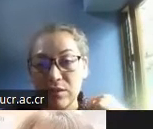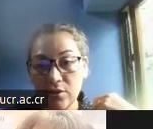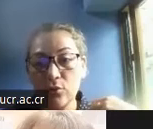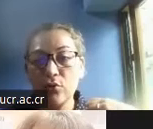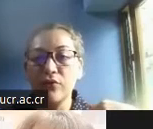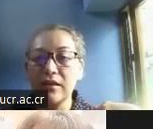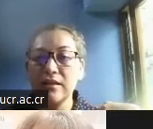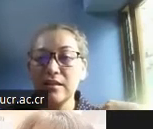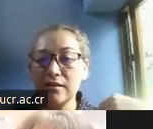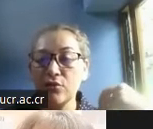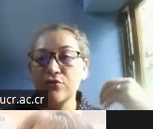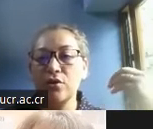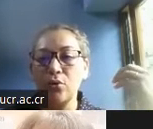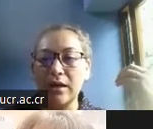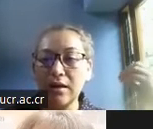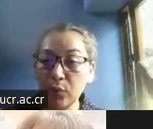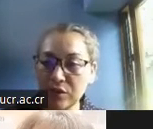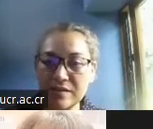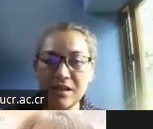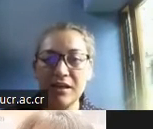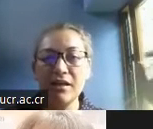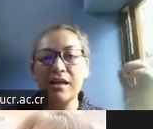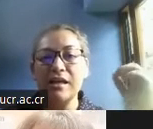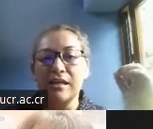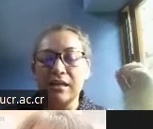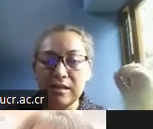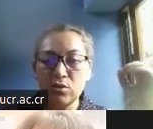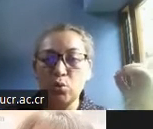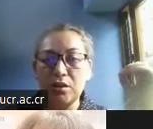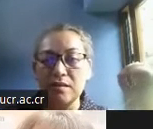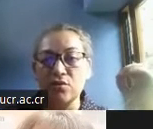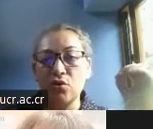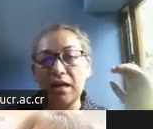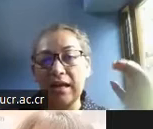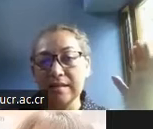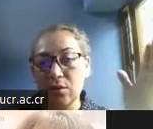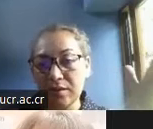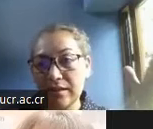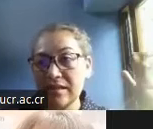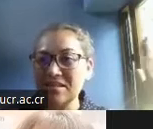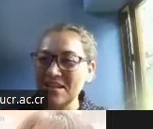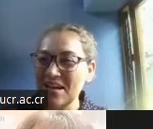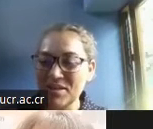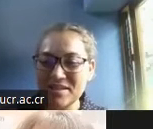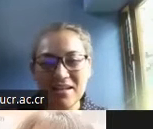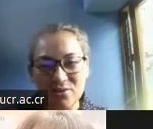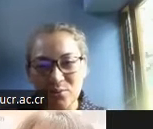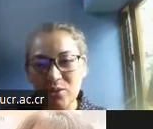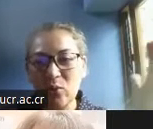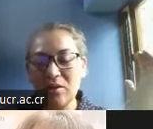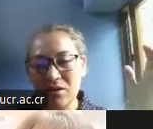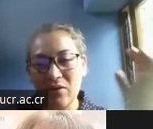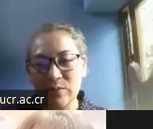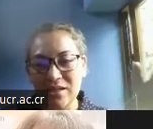señalar que el video con fines didácticos tiene un gran potencial y que su utilización en las aulas de clase, sean